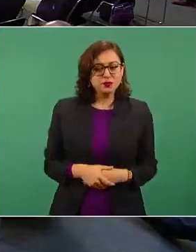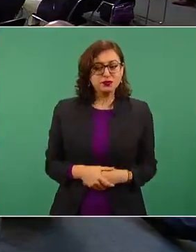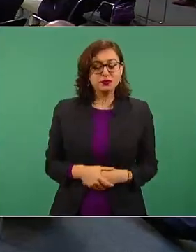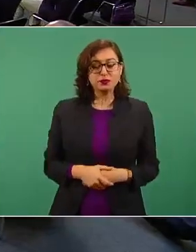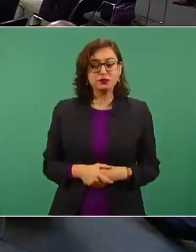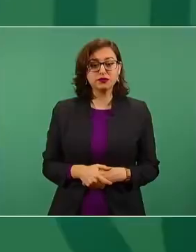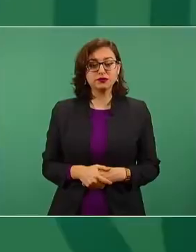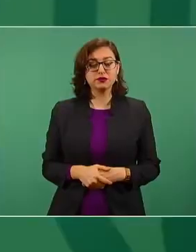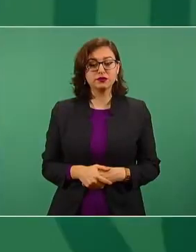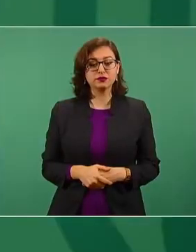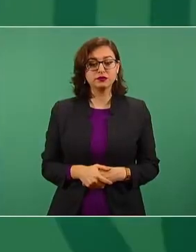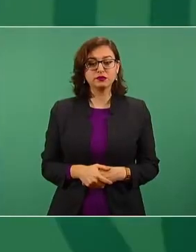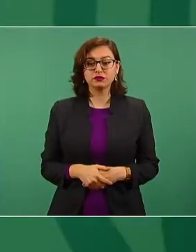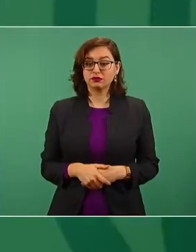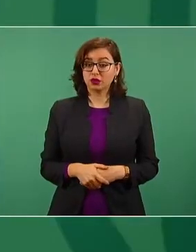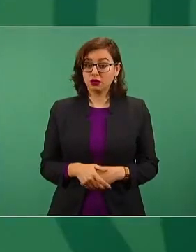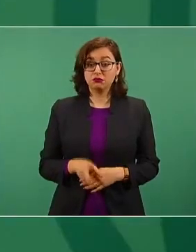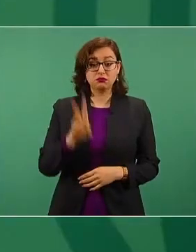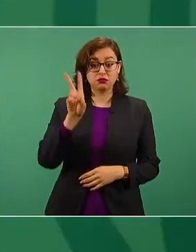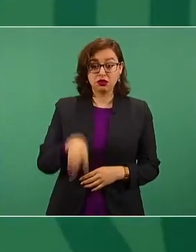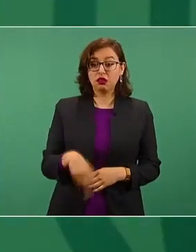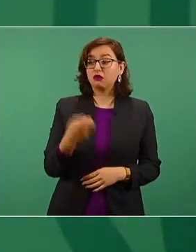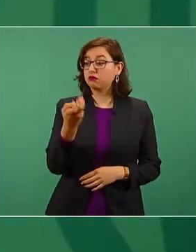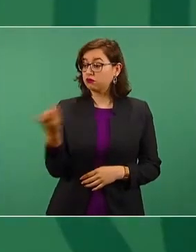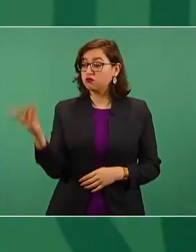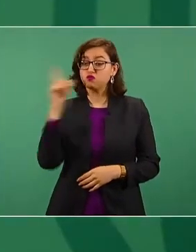Es algo creativo,